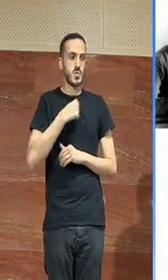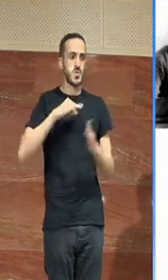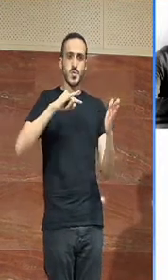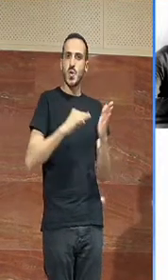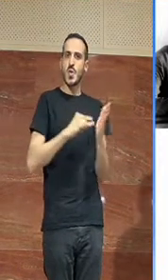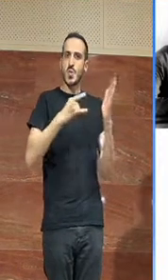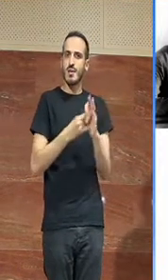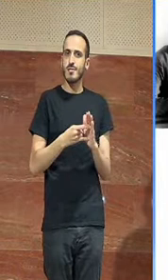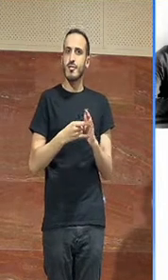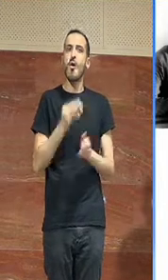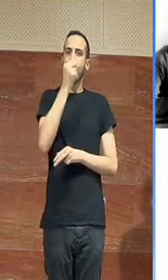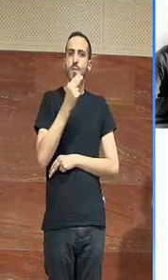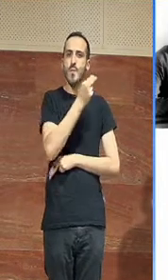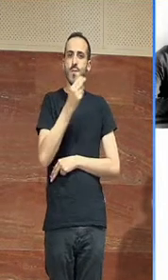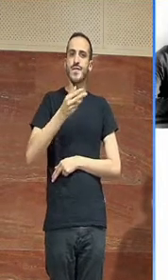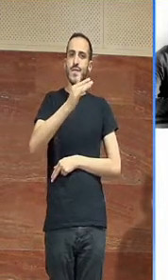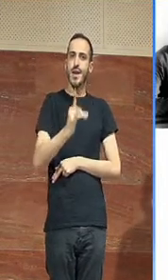estamos comprometidos, tenemos